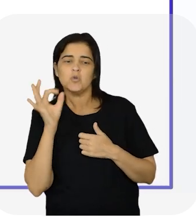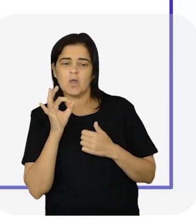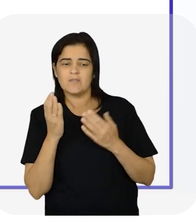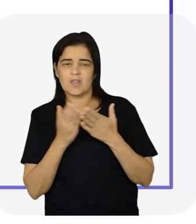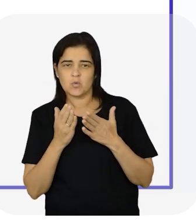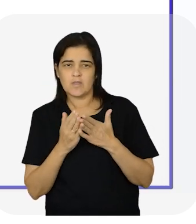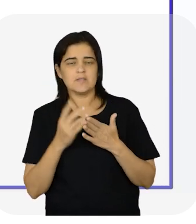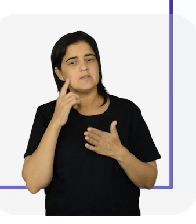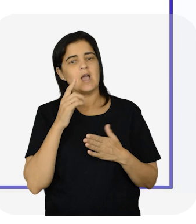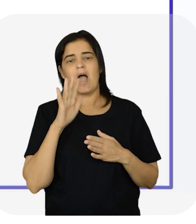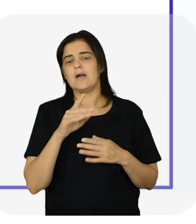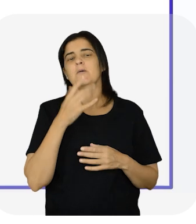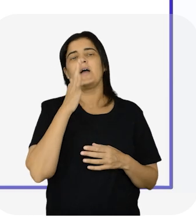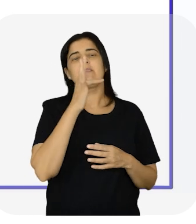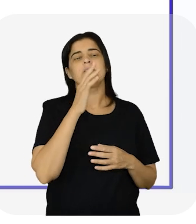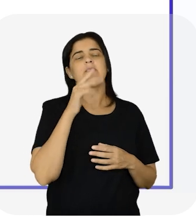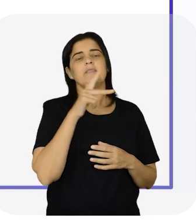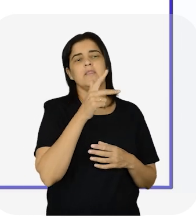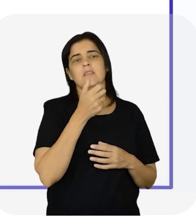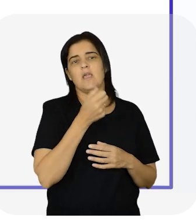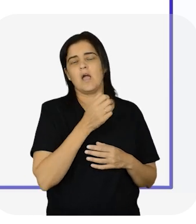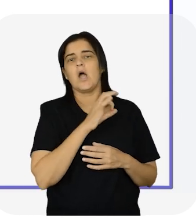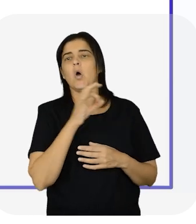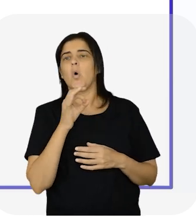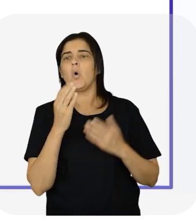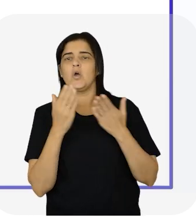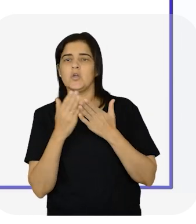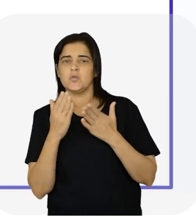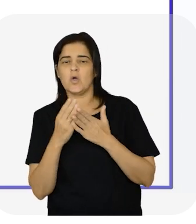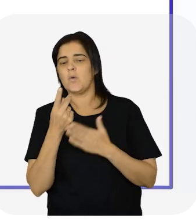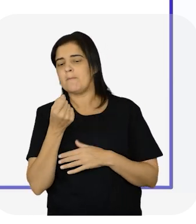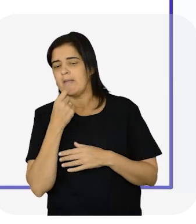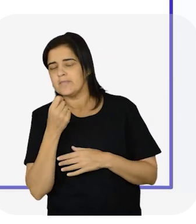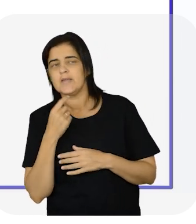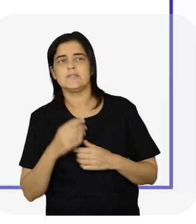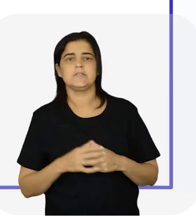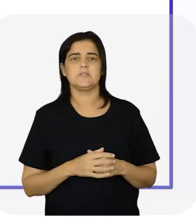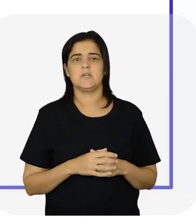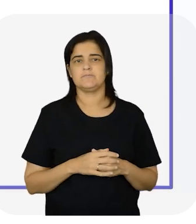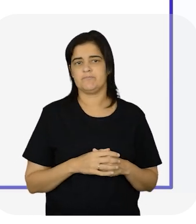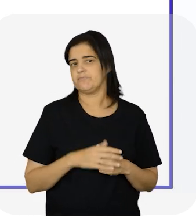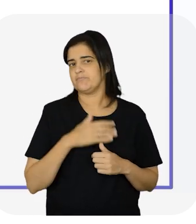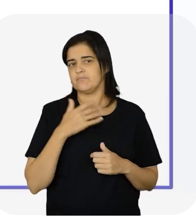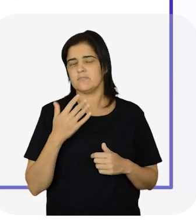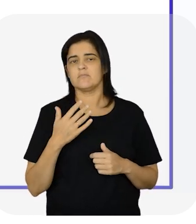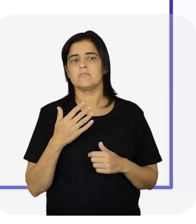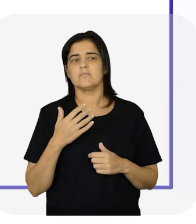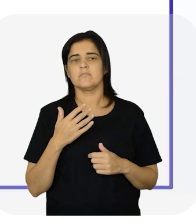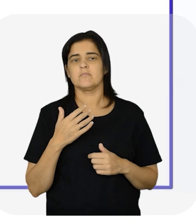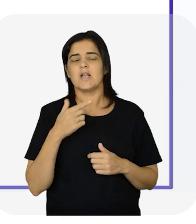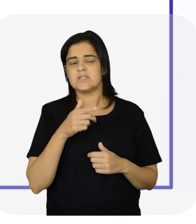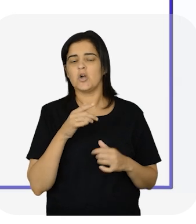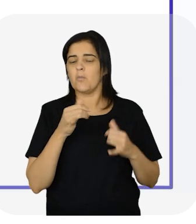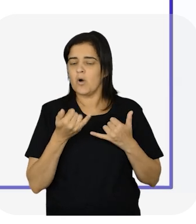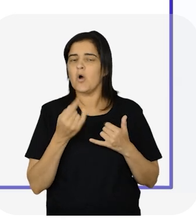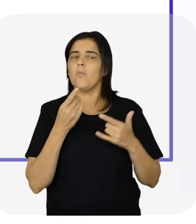y queda, bueno, es el TEA o es el niño que toma una pastilla, entonces, bueno, eso